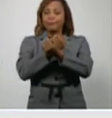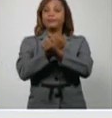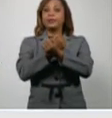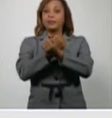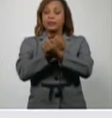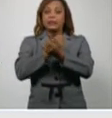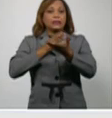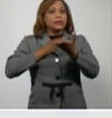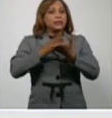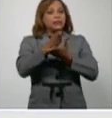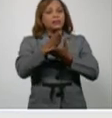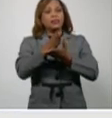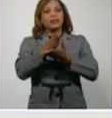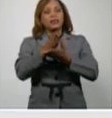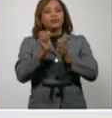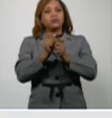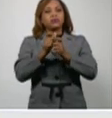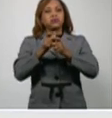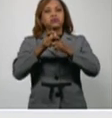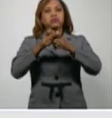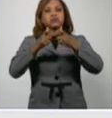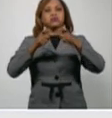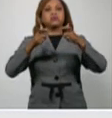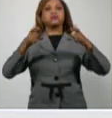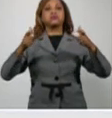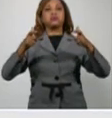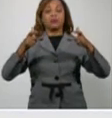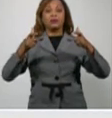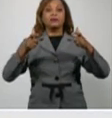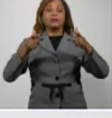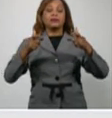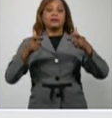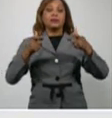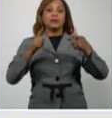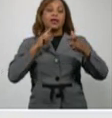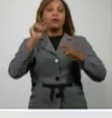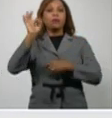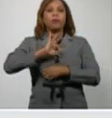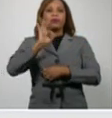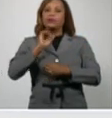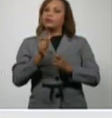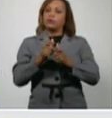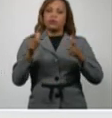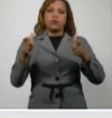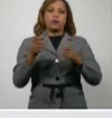mantenido una cifra elevada de casos y en correspondencia una tasa de incidencia elevada.